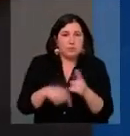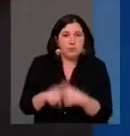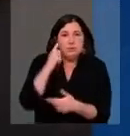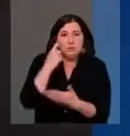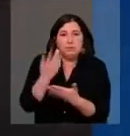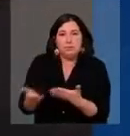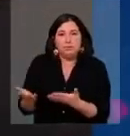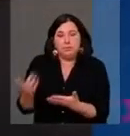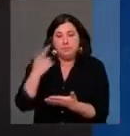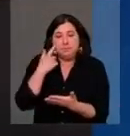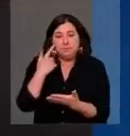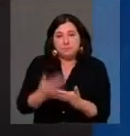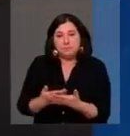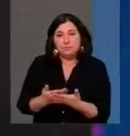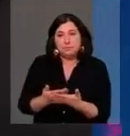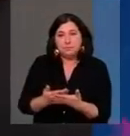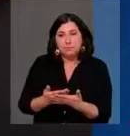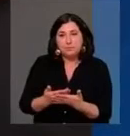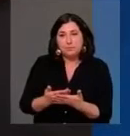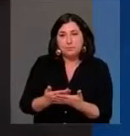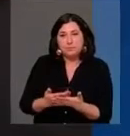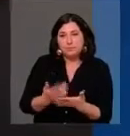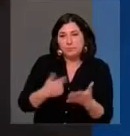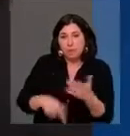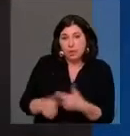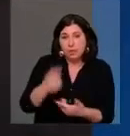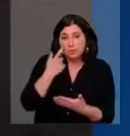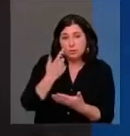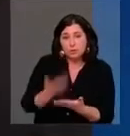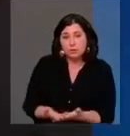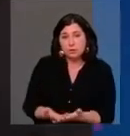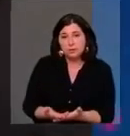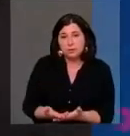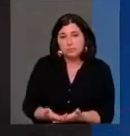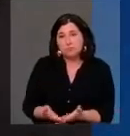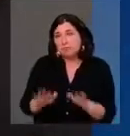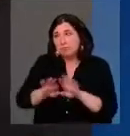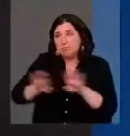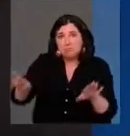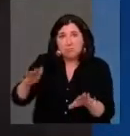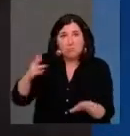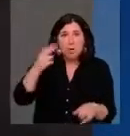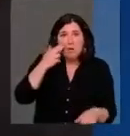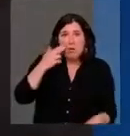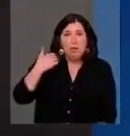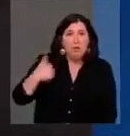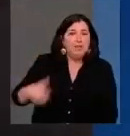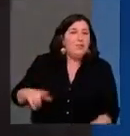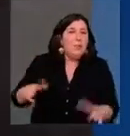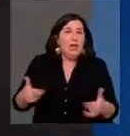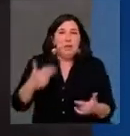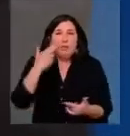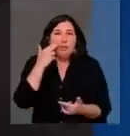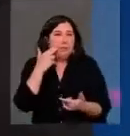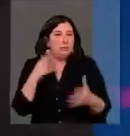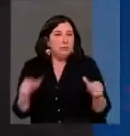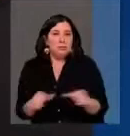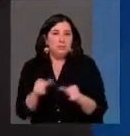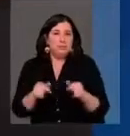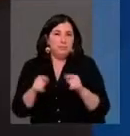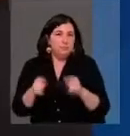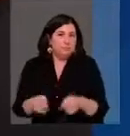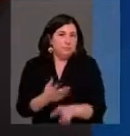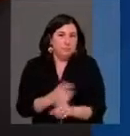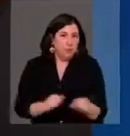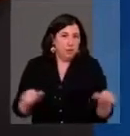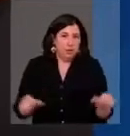defender la bandera uruguaya sale neteado el lío con argentina no hay ningún inconveniente y no hay ningún escollo para que esto no